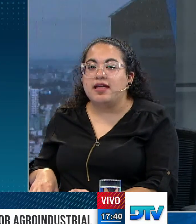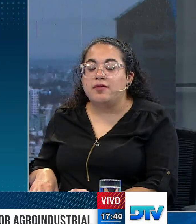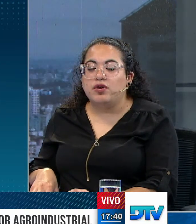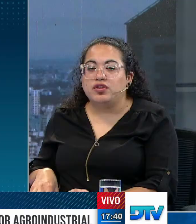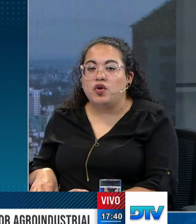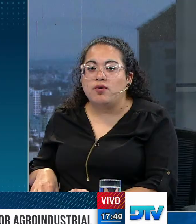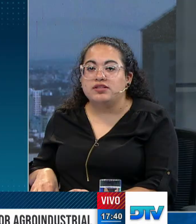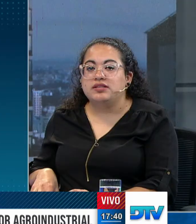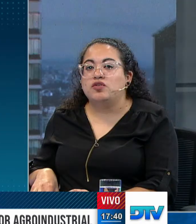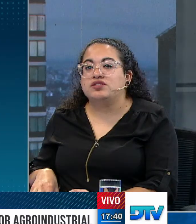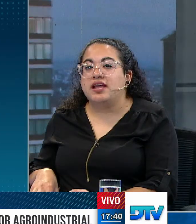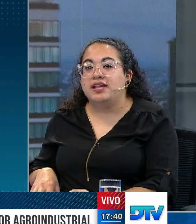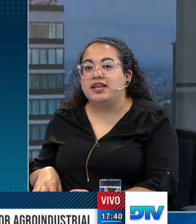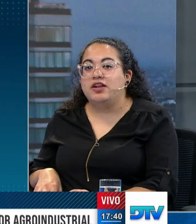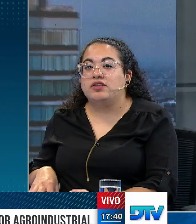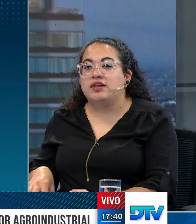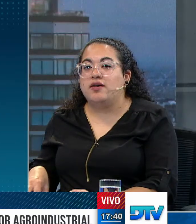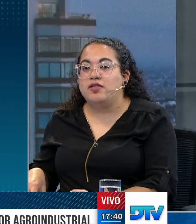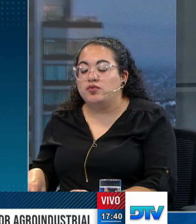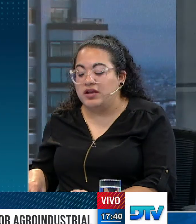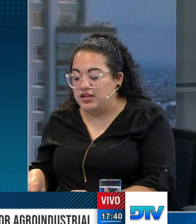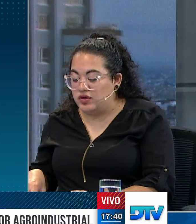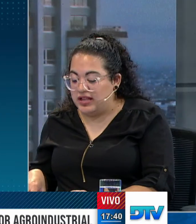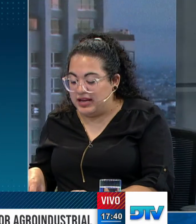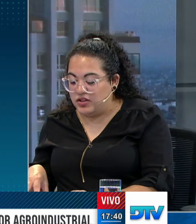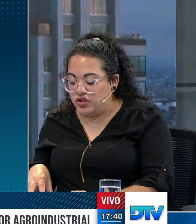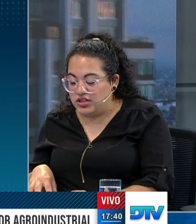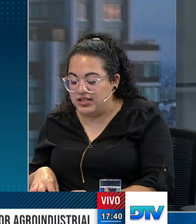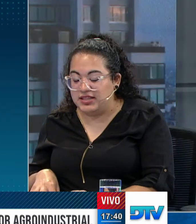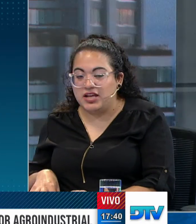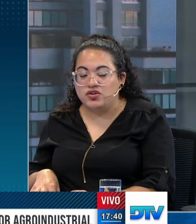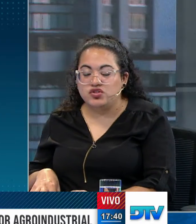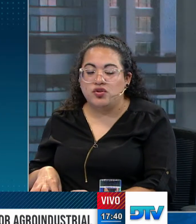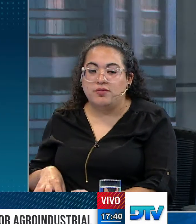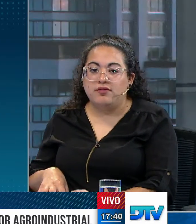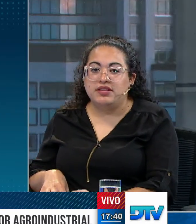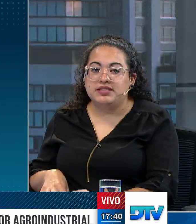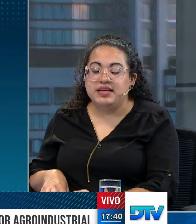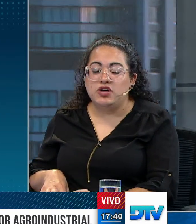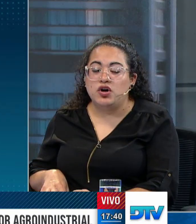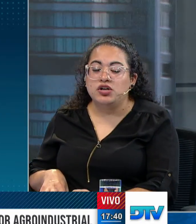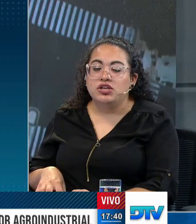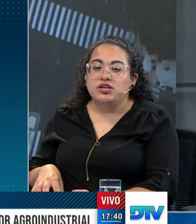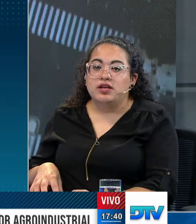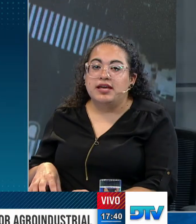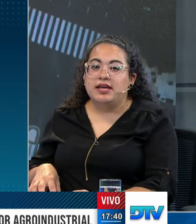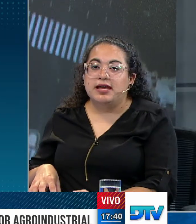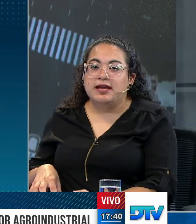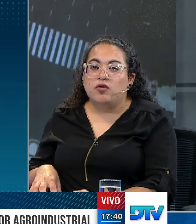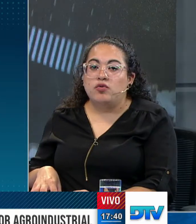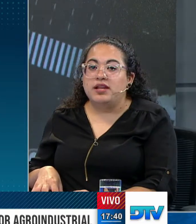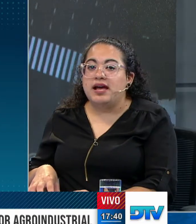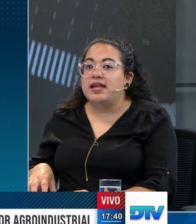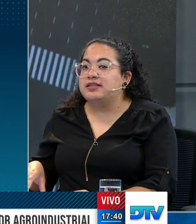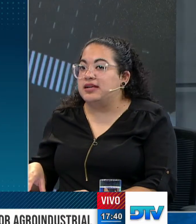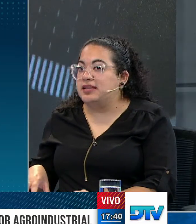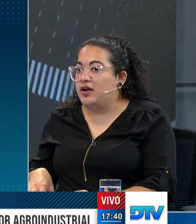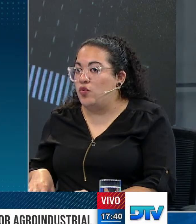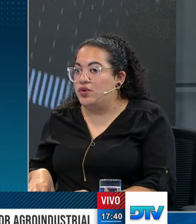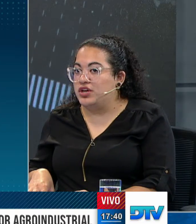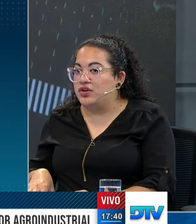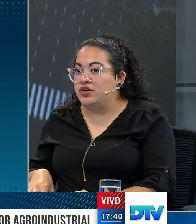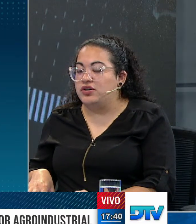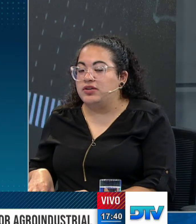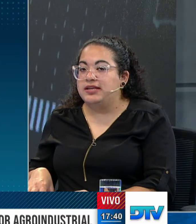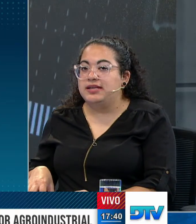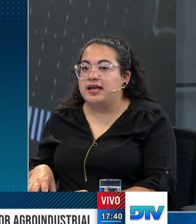había dispuesto, como decimos, en enero a través de un decreto, el decreto 38/2025, culmina el 30 de